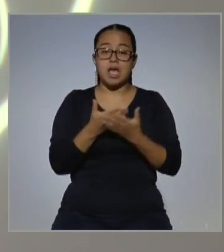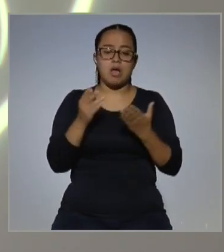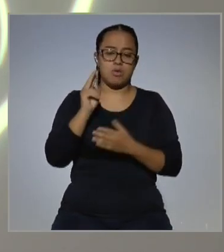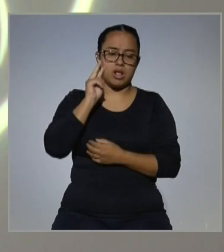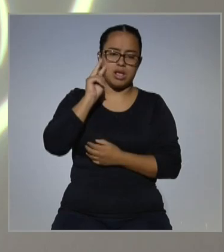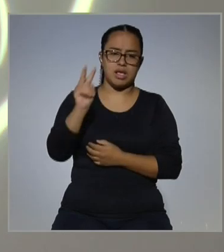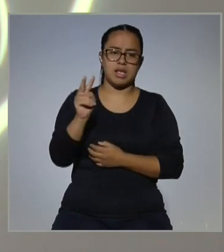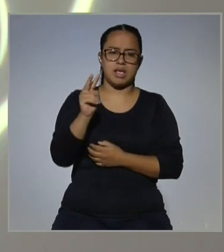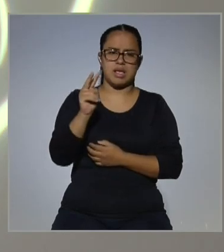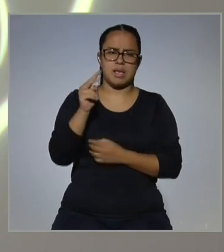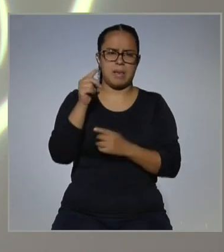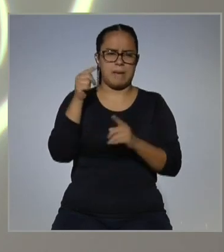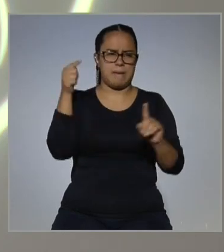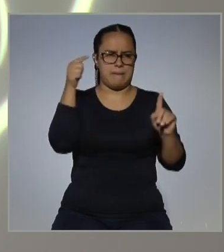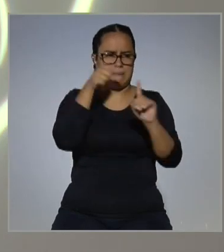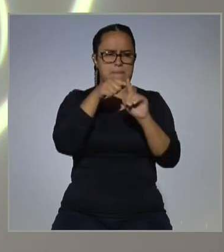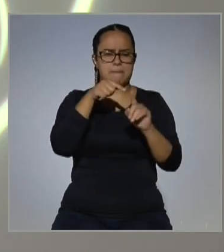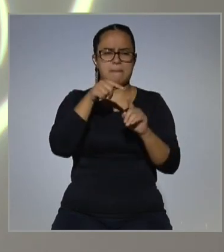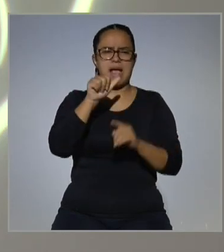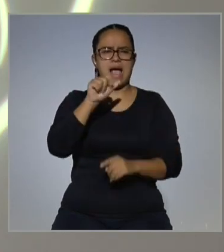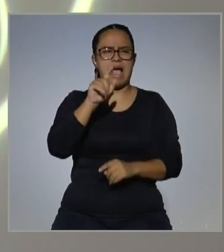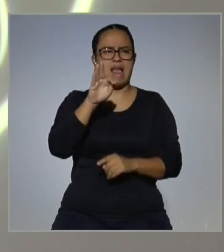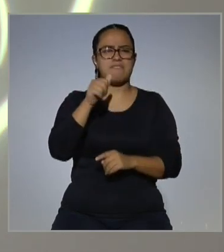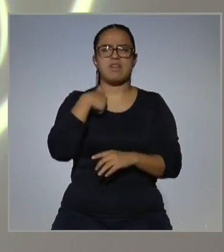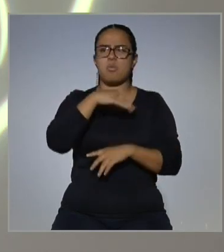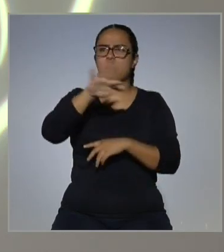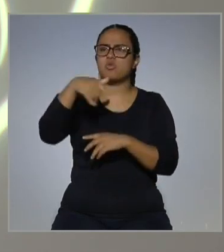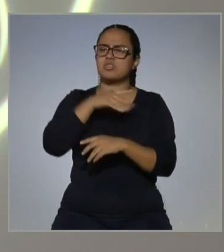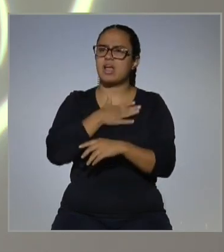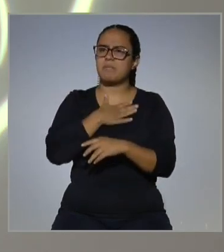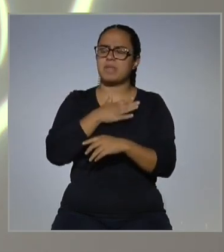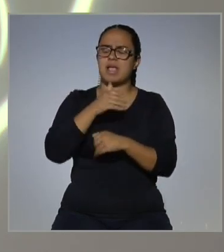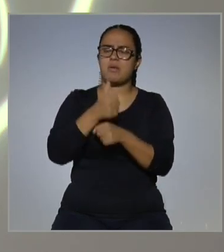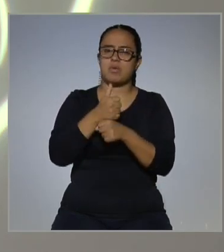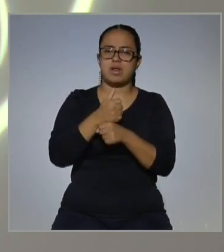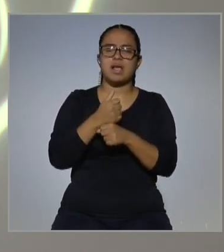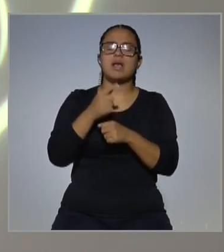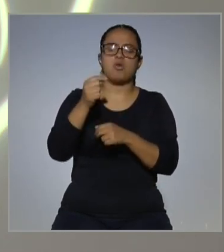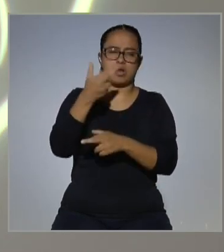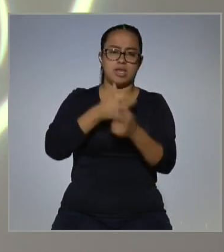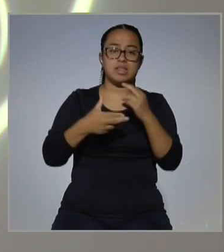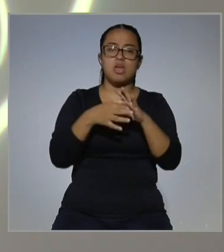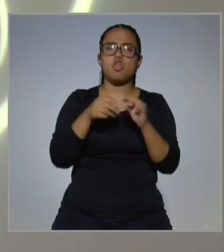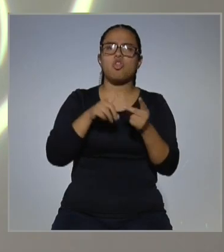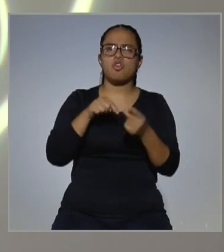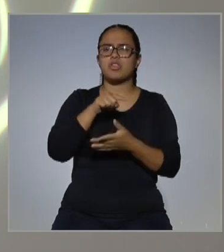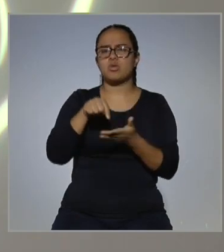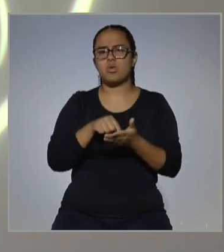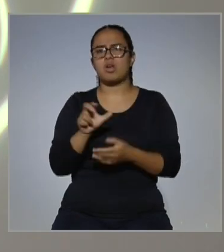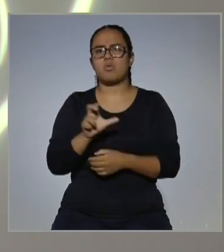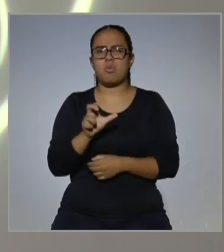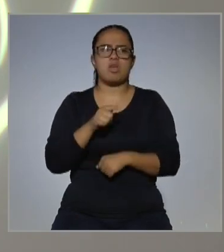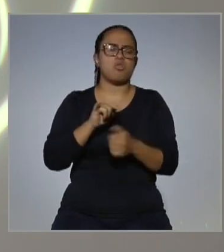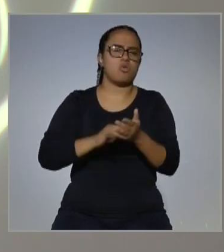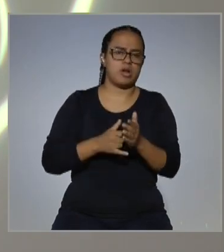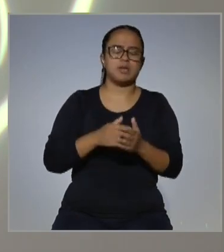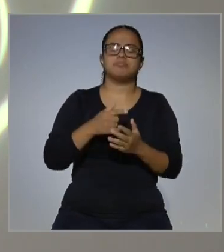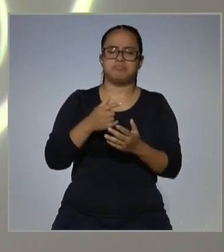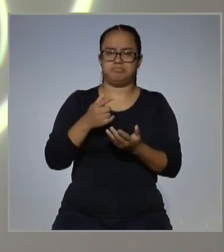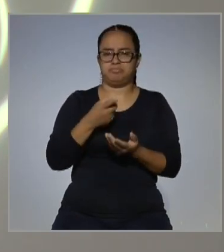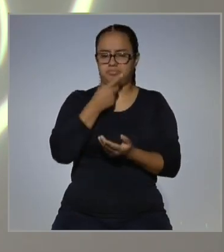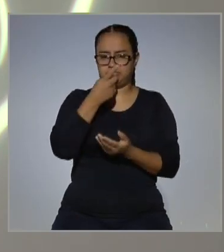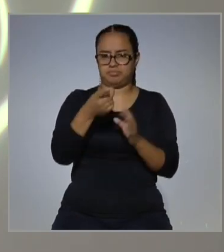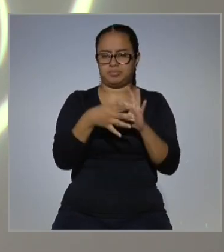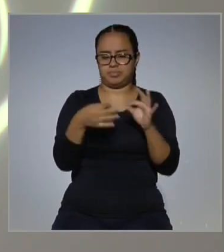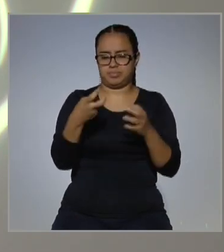de Misión Alfa en busca de la abuela, y de regreso les digo cómo, cuándo y por qué no se pueden perder esta excelente oportunidad para hablar de estos temas a